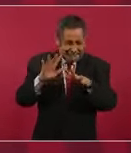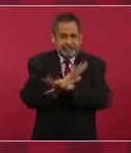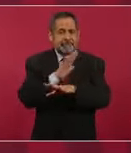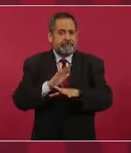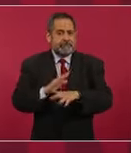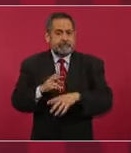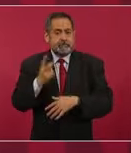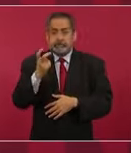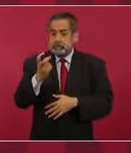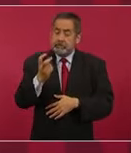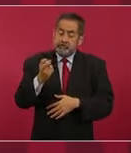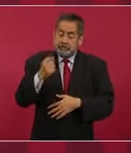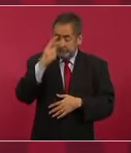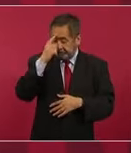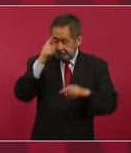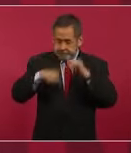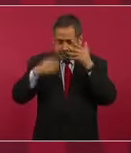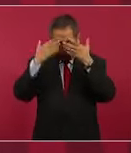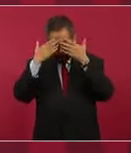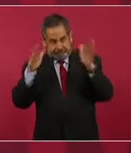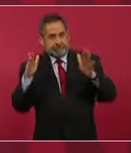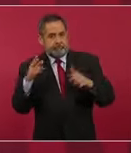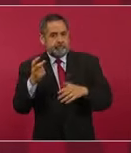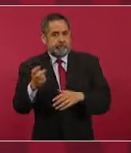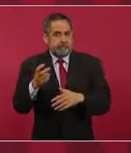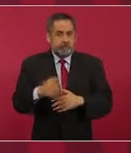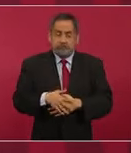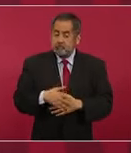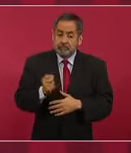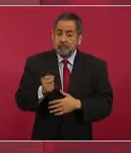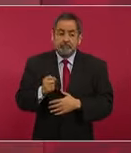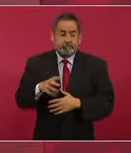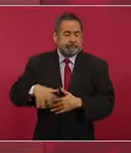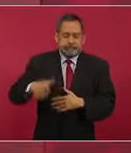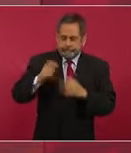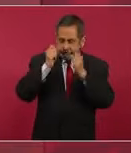y eso es muy fuerte, muy fuerte.